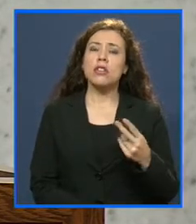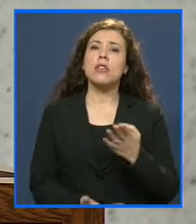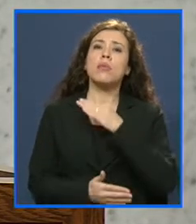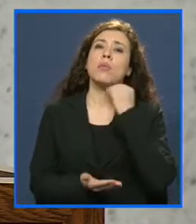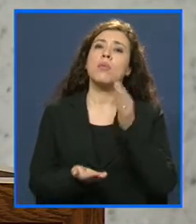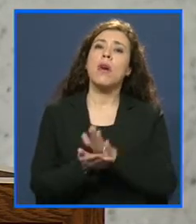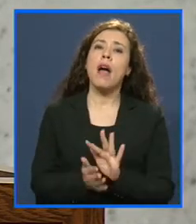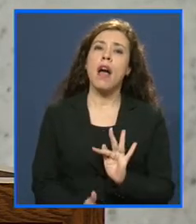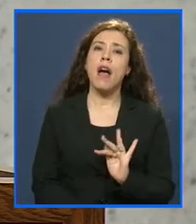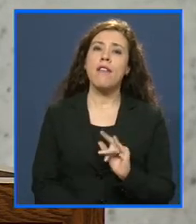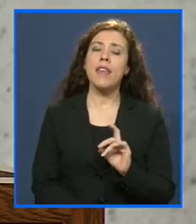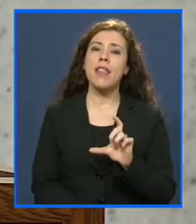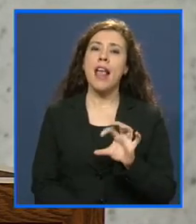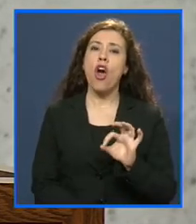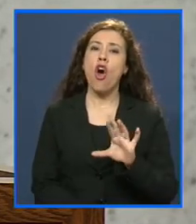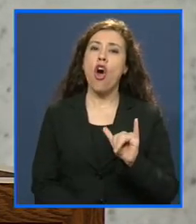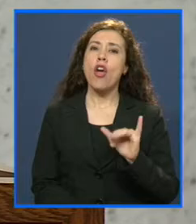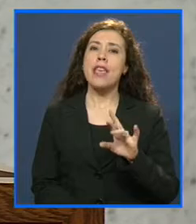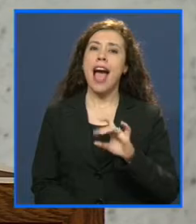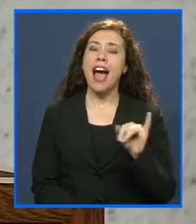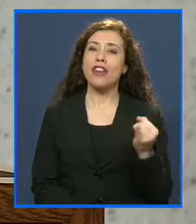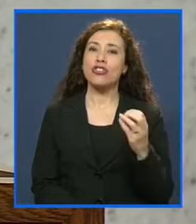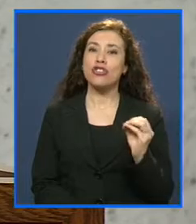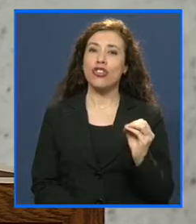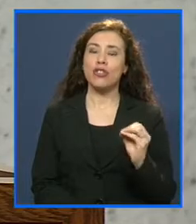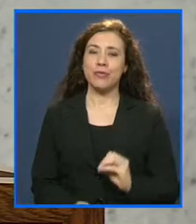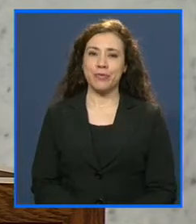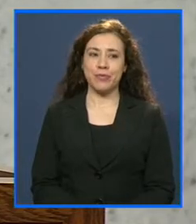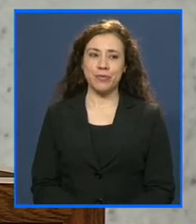de fidel oí a alguien que eso de este paso